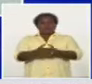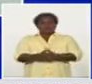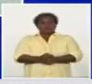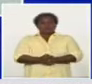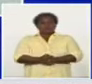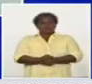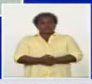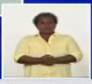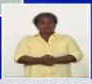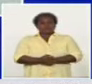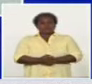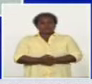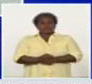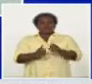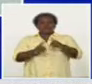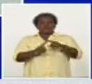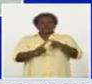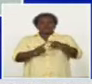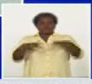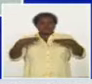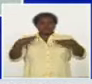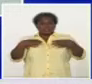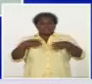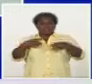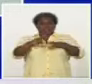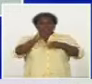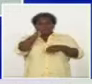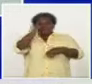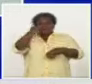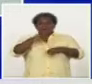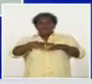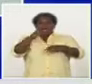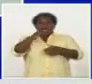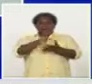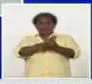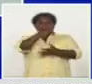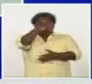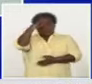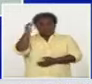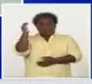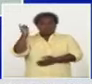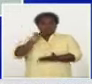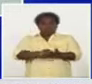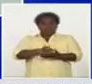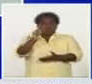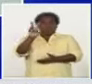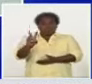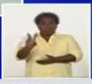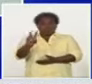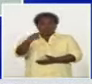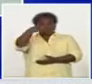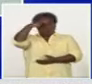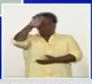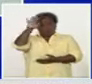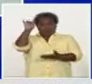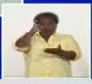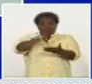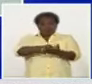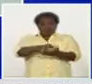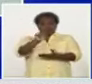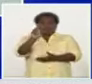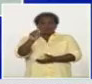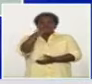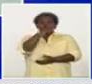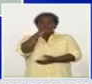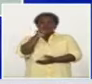un turista bahamés procedente de Bahamas y 2 viajeros cubanos, uno procedente de Rusia y